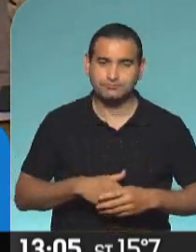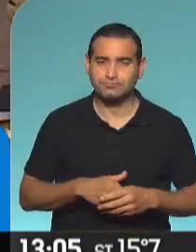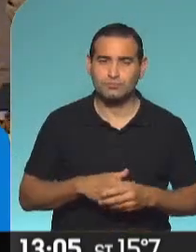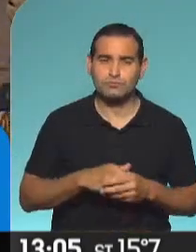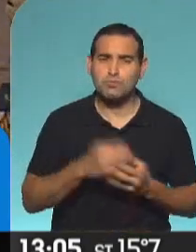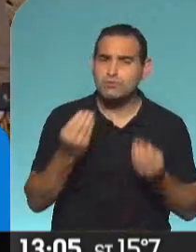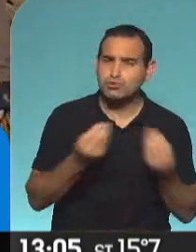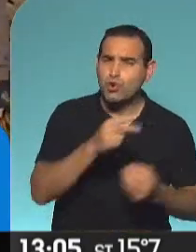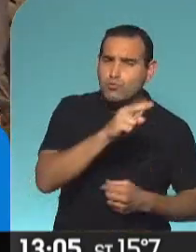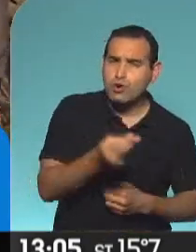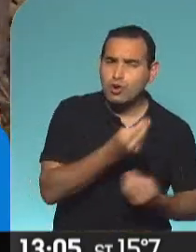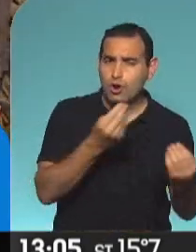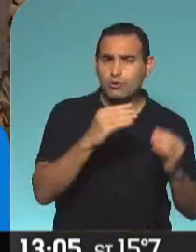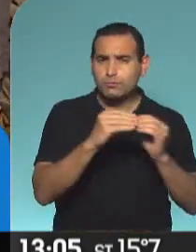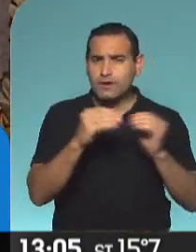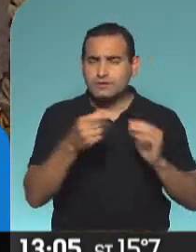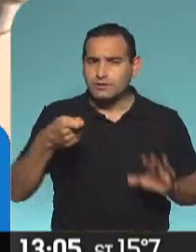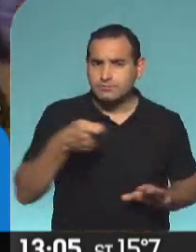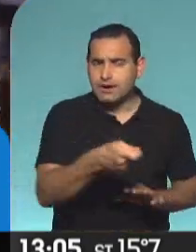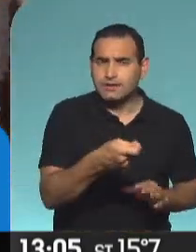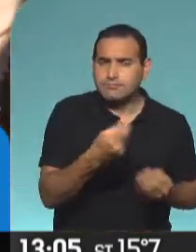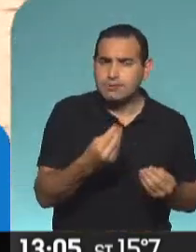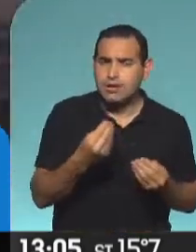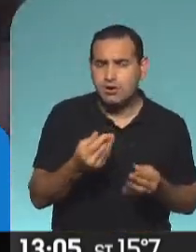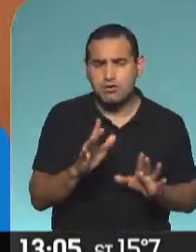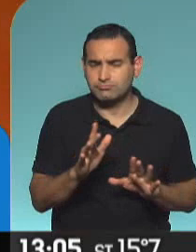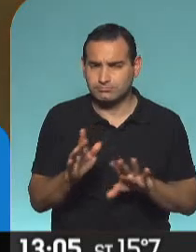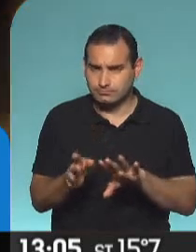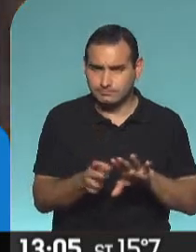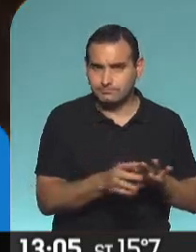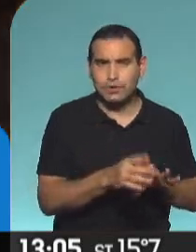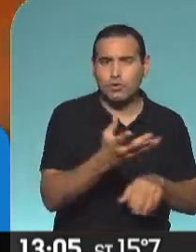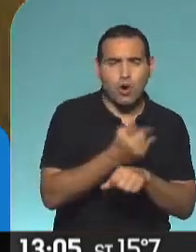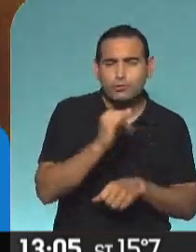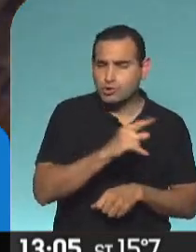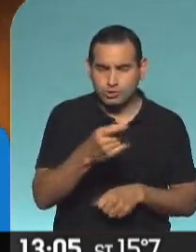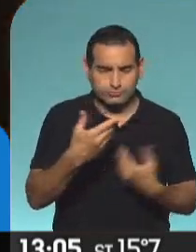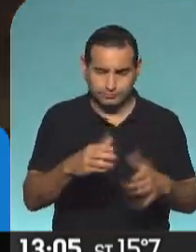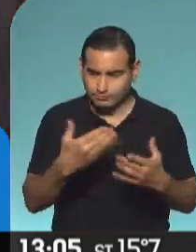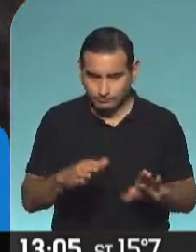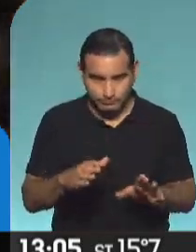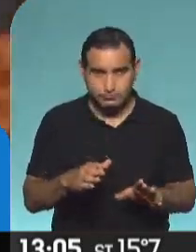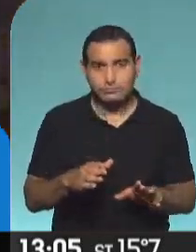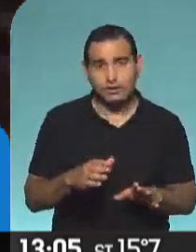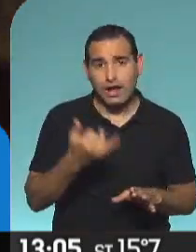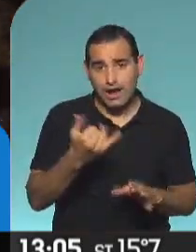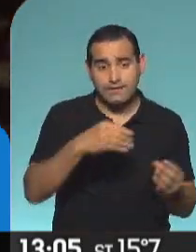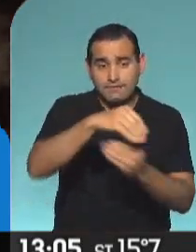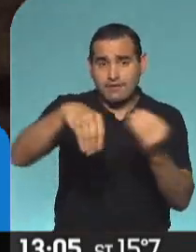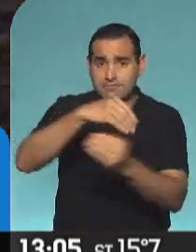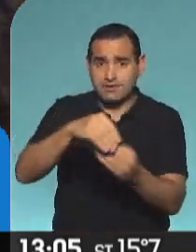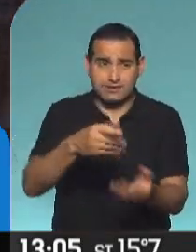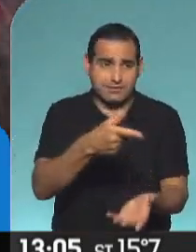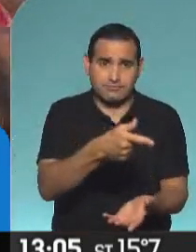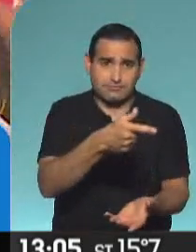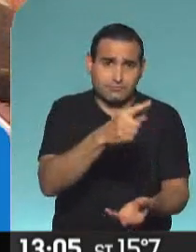pasó, porque hay un compañero de trabajo de ellos muerto, sea o no sea robo, hay una familia que quedó sin su